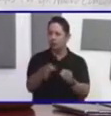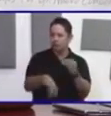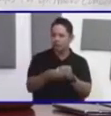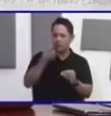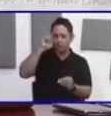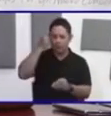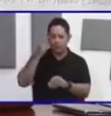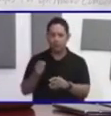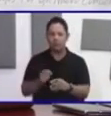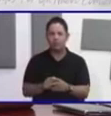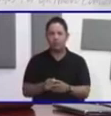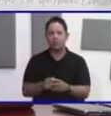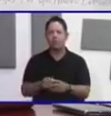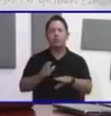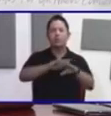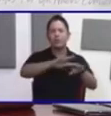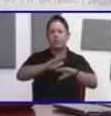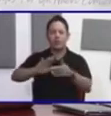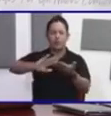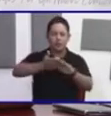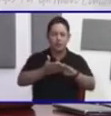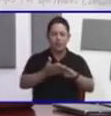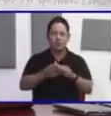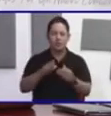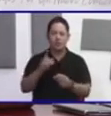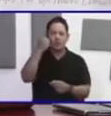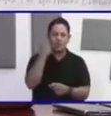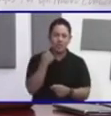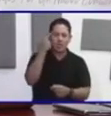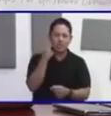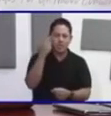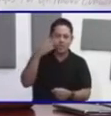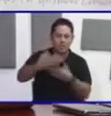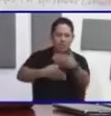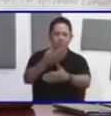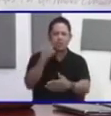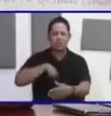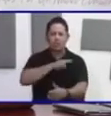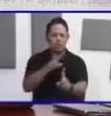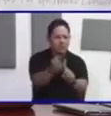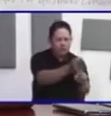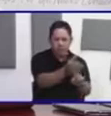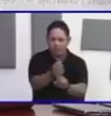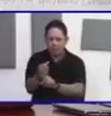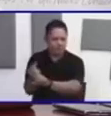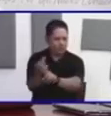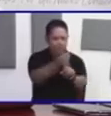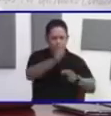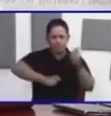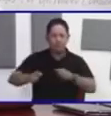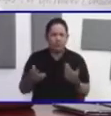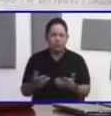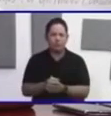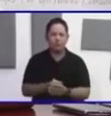la comunidad que en los próximos días, después de hacer una caracterización, la caracterización significa que vamos a